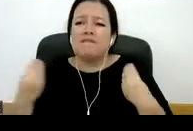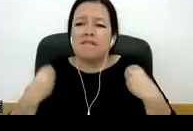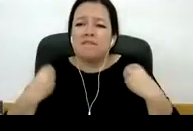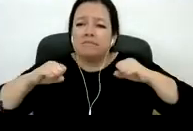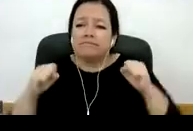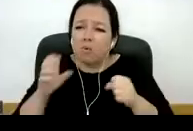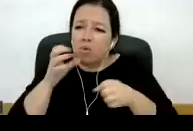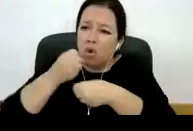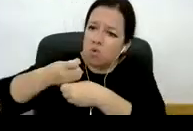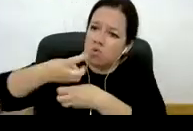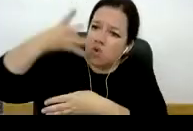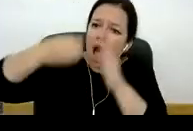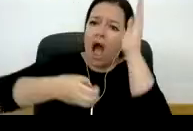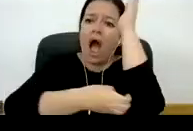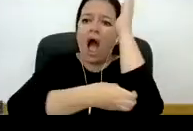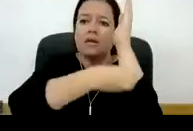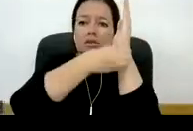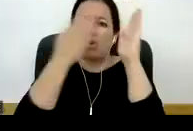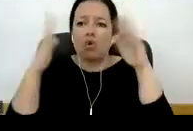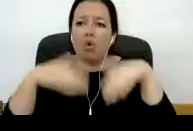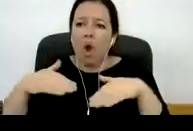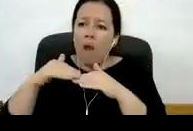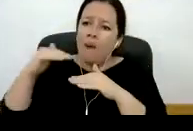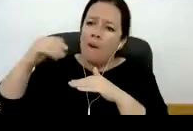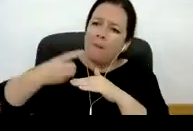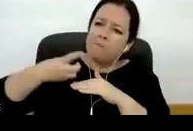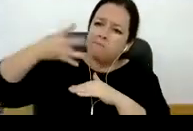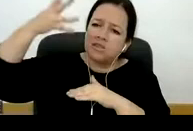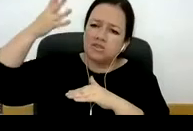porque son edificios que no tienen ascensor. A veces utilizan